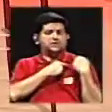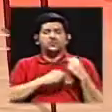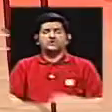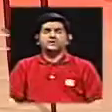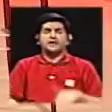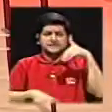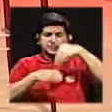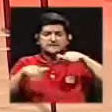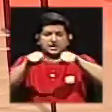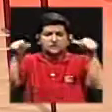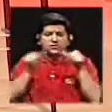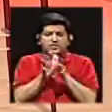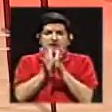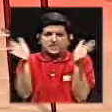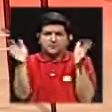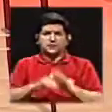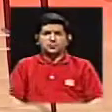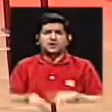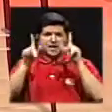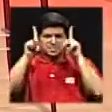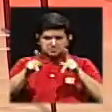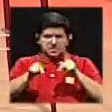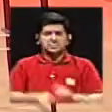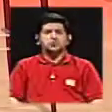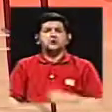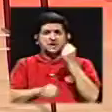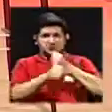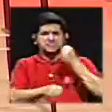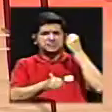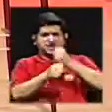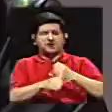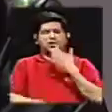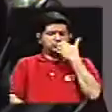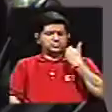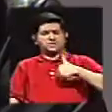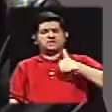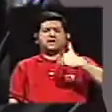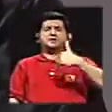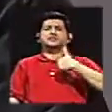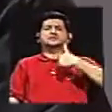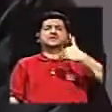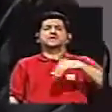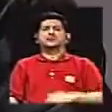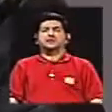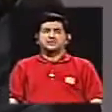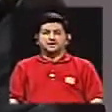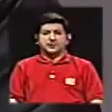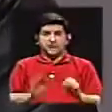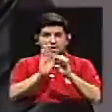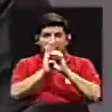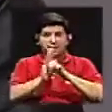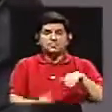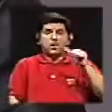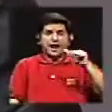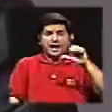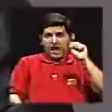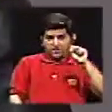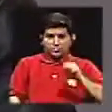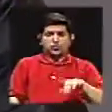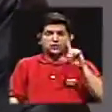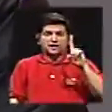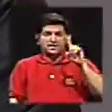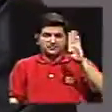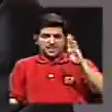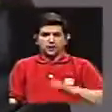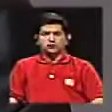dentro del sector público ha venido ocupando esos puestos de privilegio. Pongo el ejemplo de Alejandro Soto, el de David Barbosa,